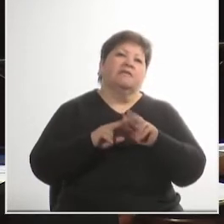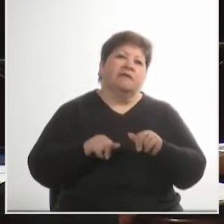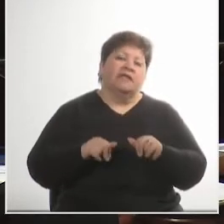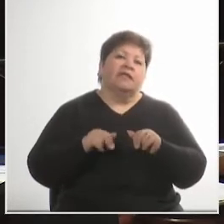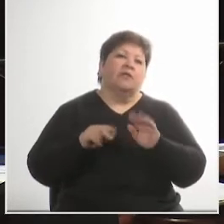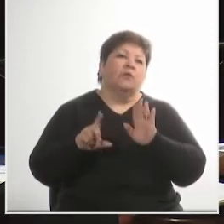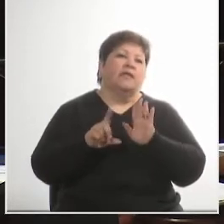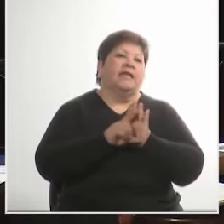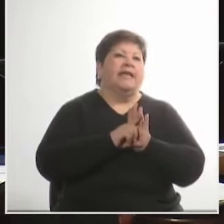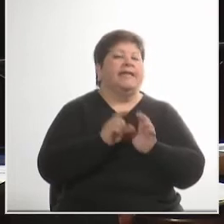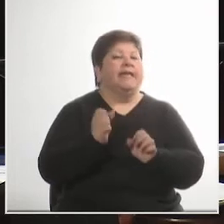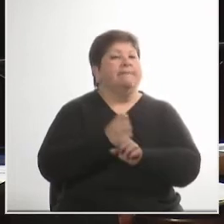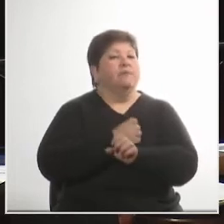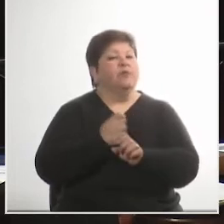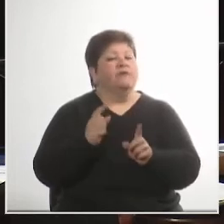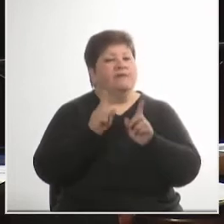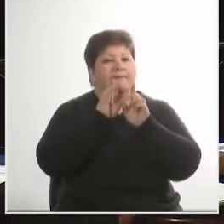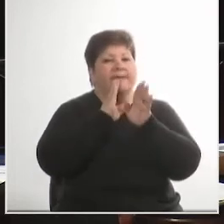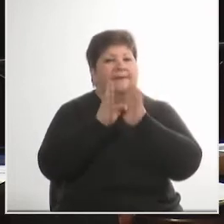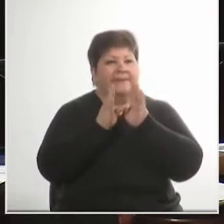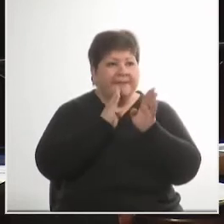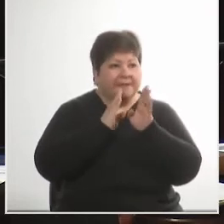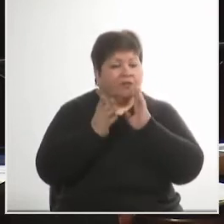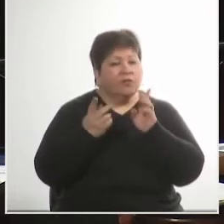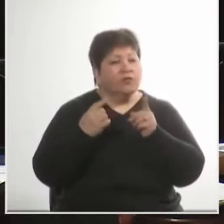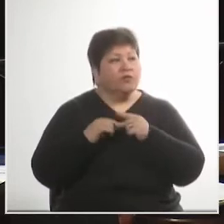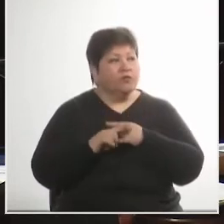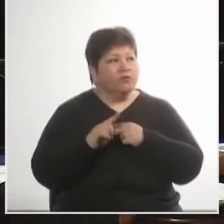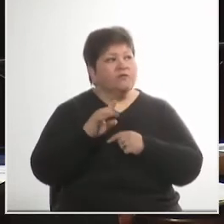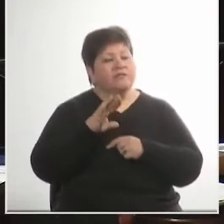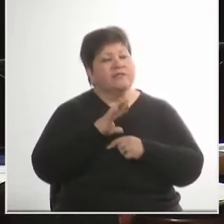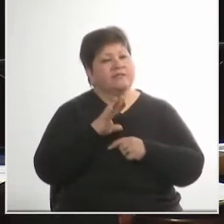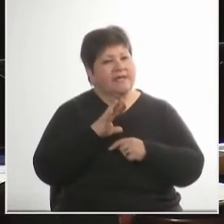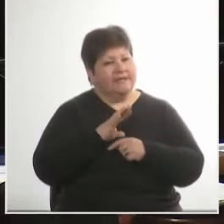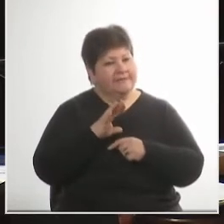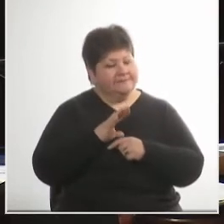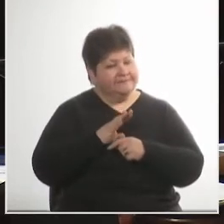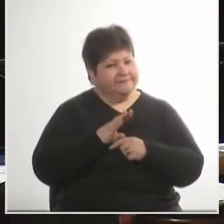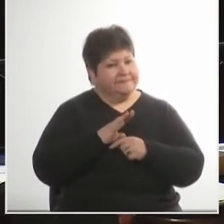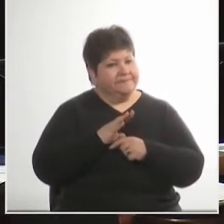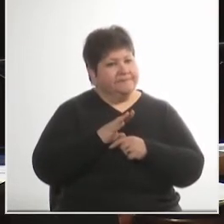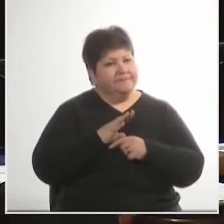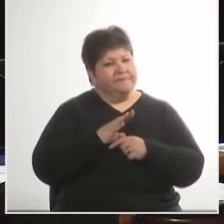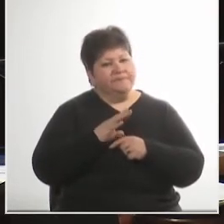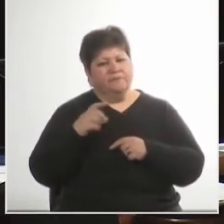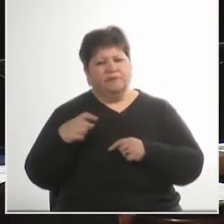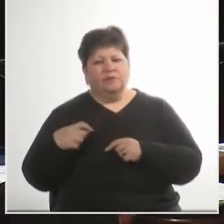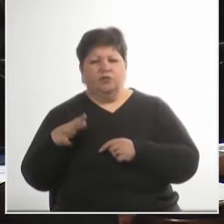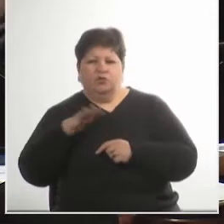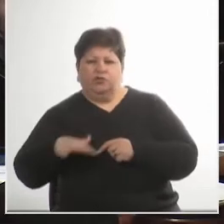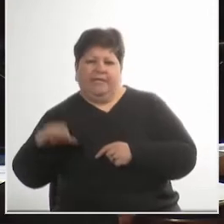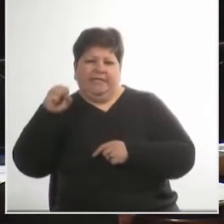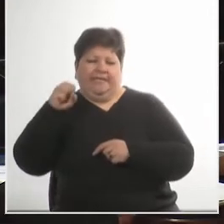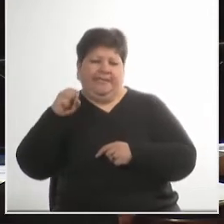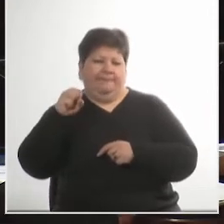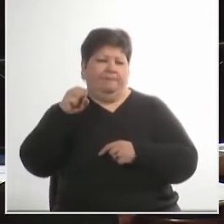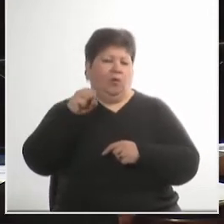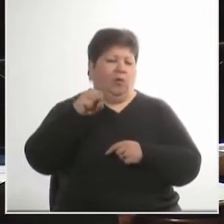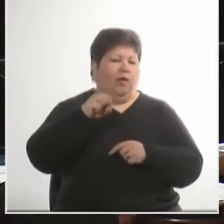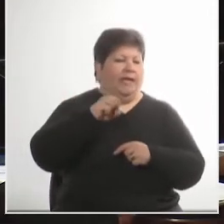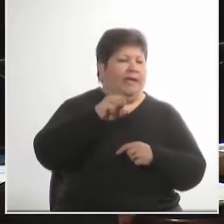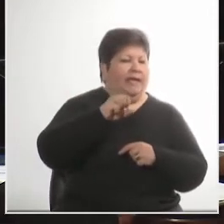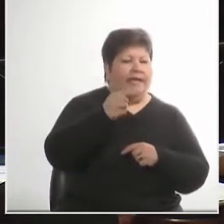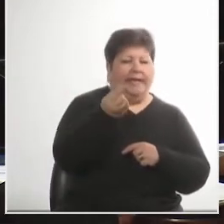Parlamento. Hay entonces del socialismo al capitalismo